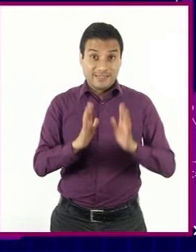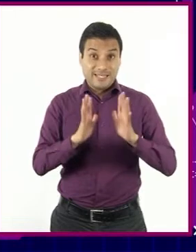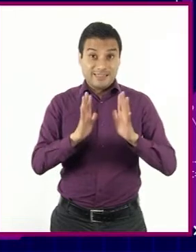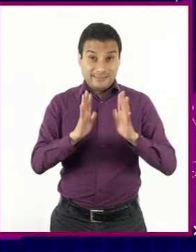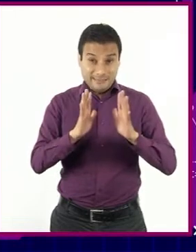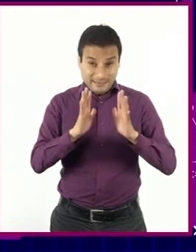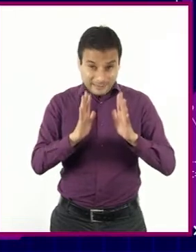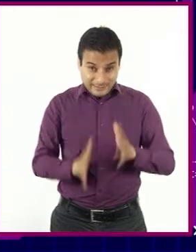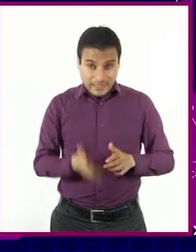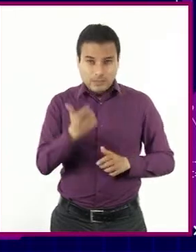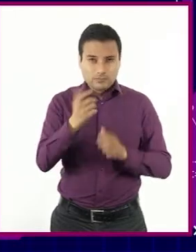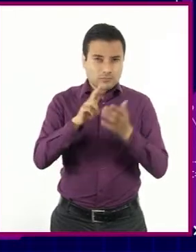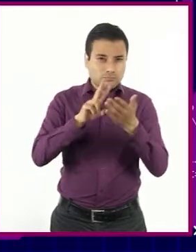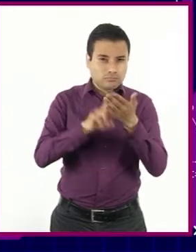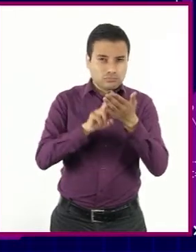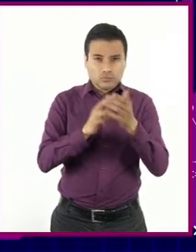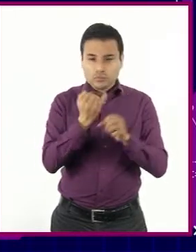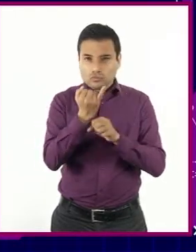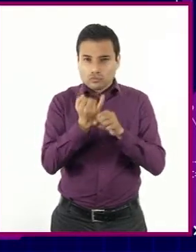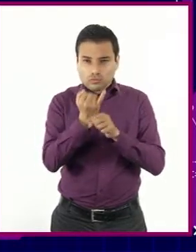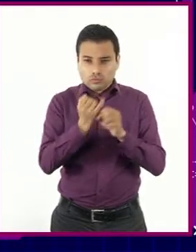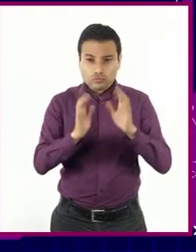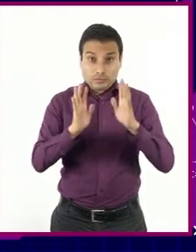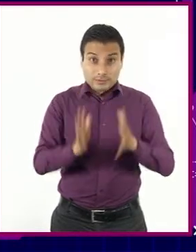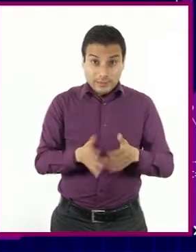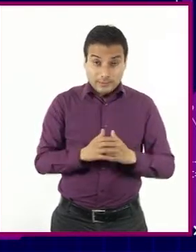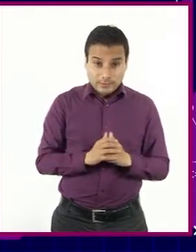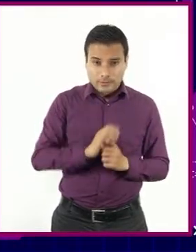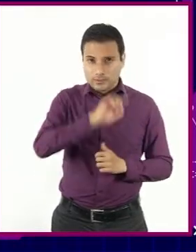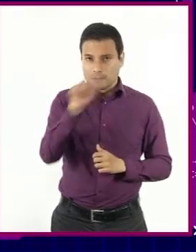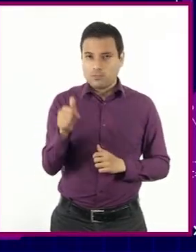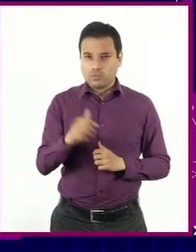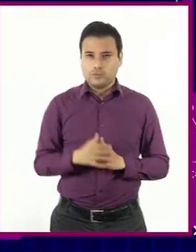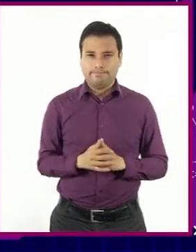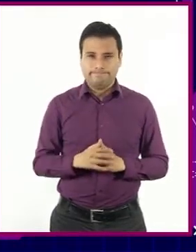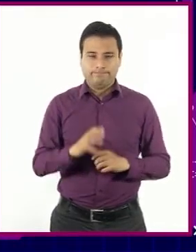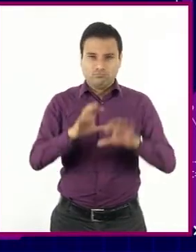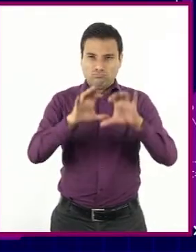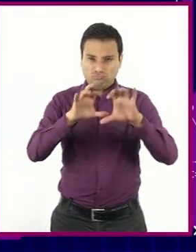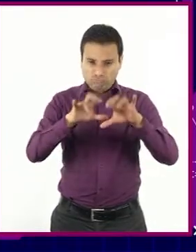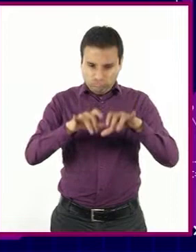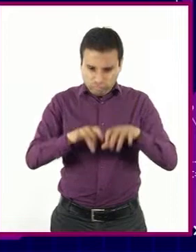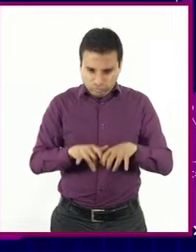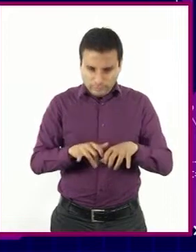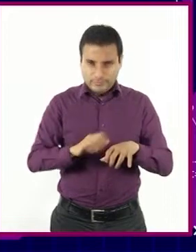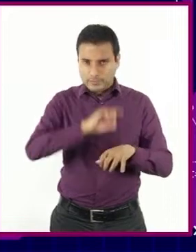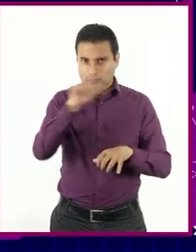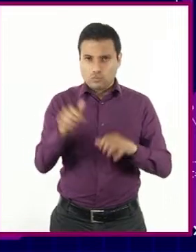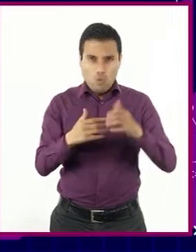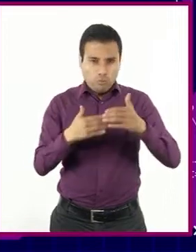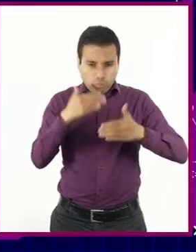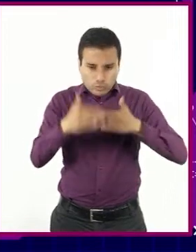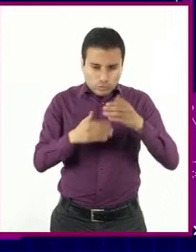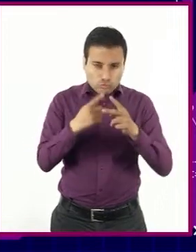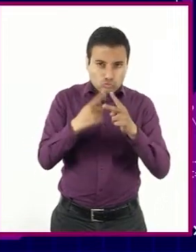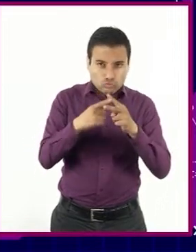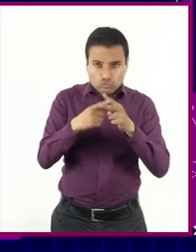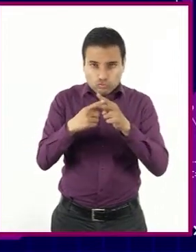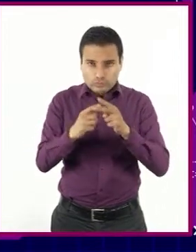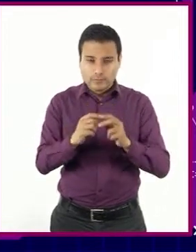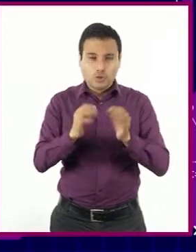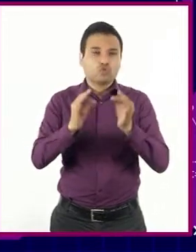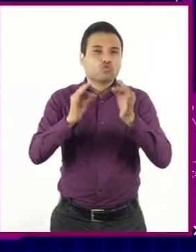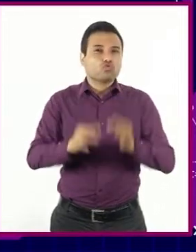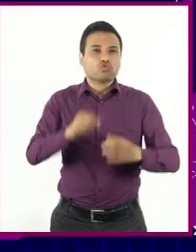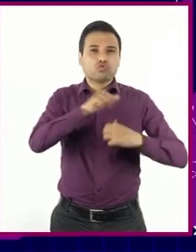las cotizaciones a nivel nacional, estas son concentradas en una oficina central para realizar el proceso de cálculo en la Ciudad de